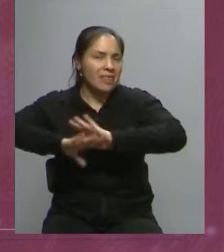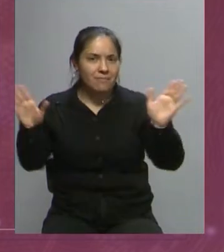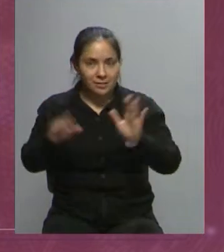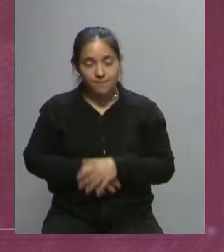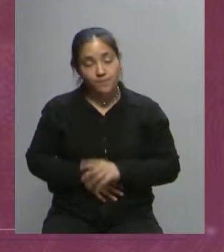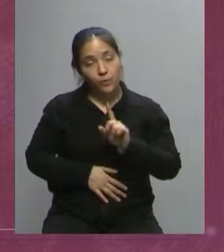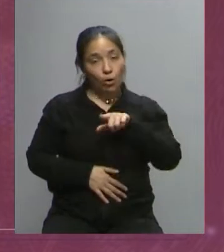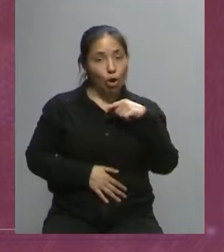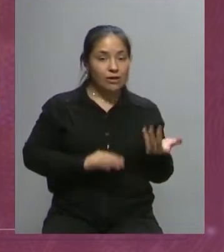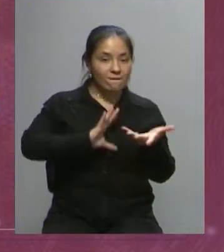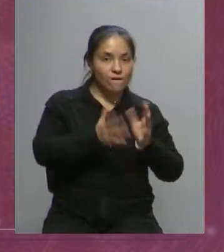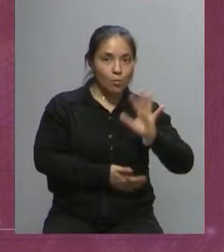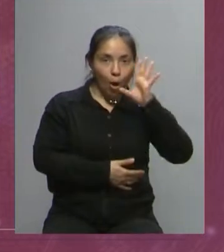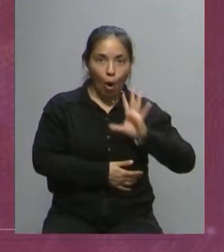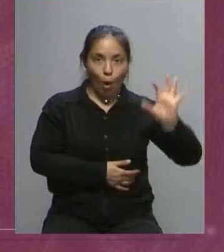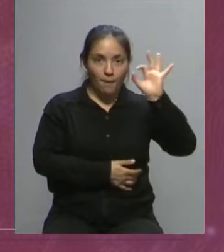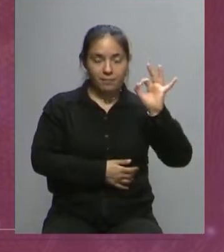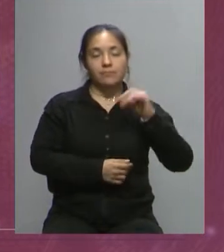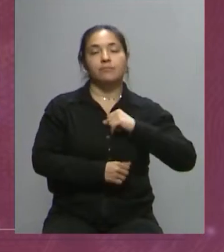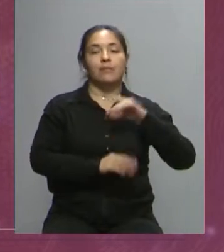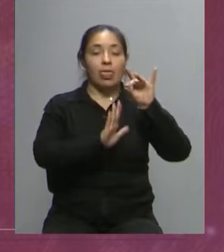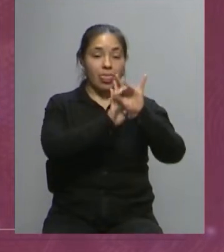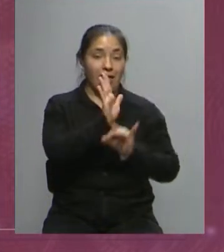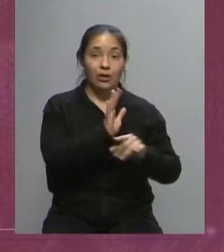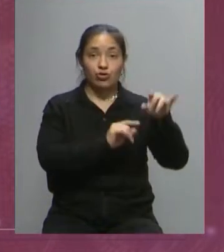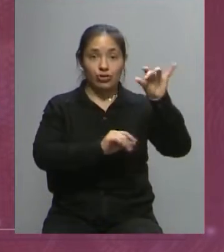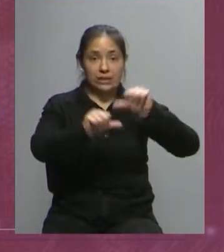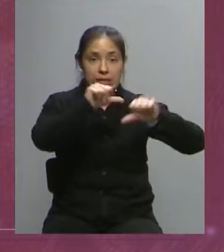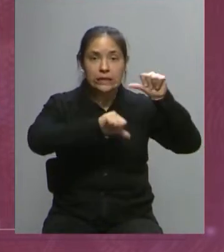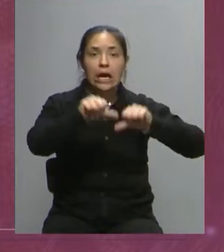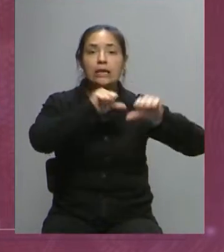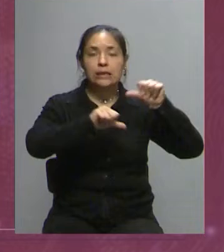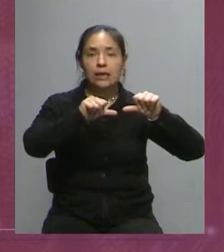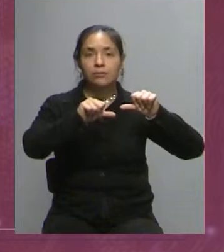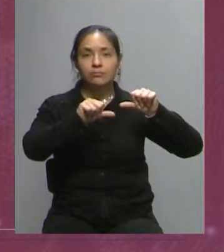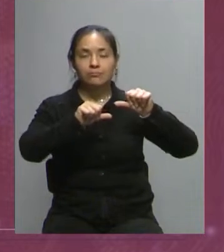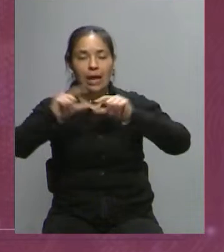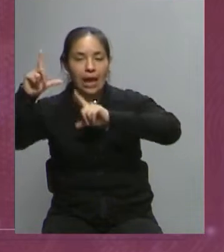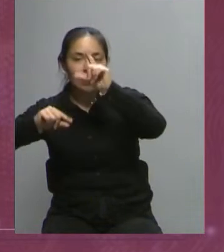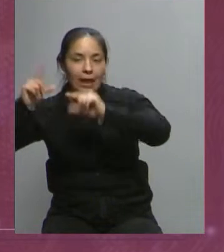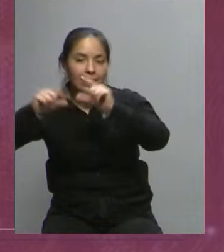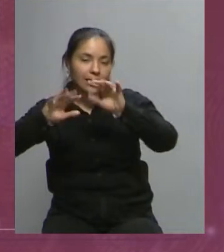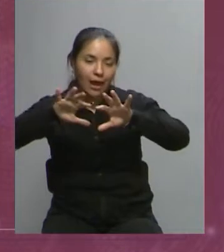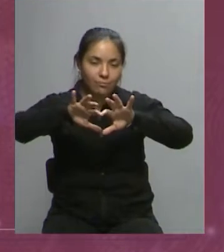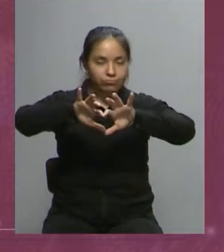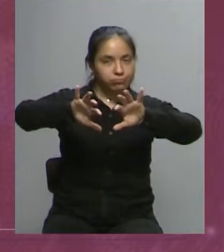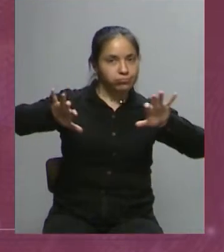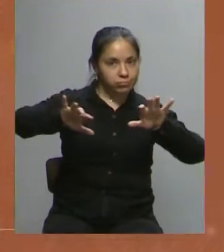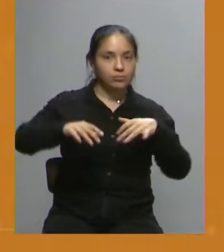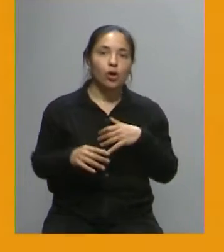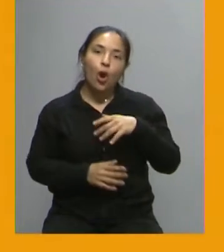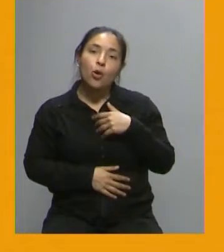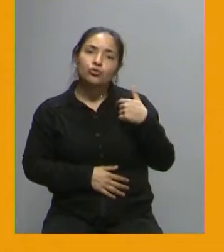vista, la ciencia de datos es una etapa, si se quiere, evolutiva de la estadística, ¿no? Cuando yo soy optimista y